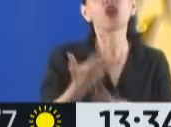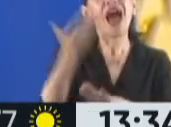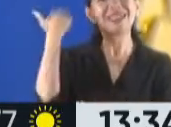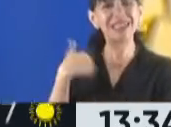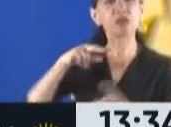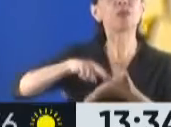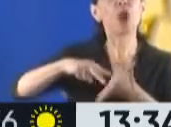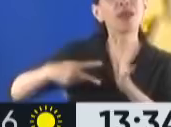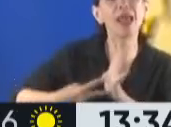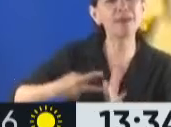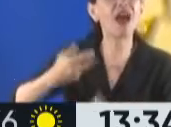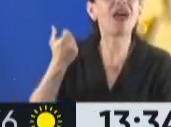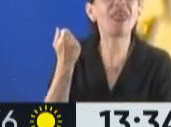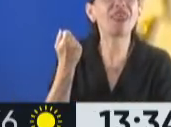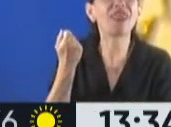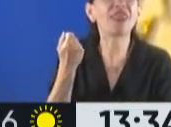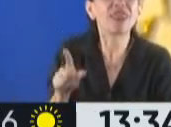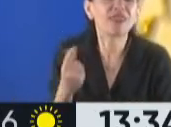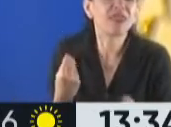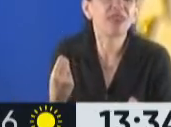inicialmente fueron problemas